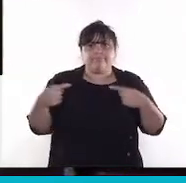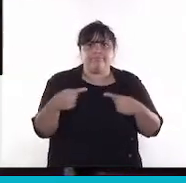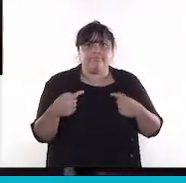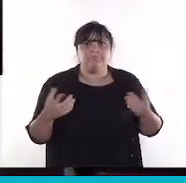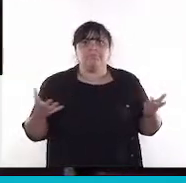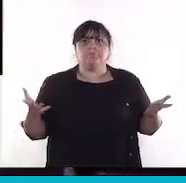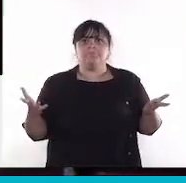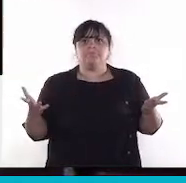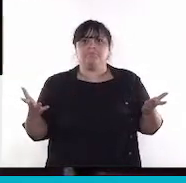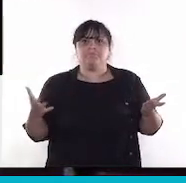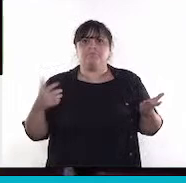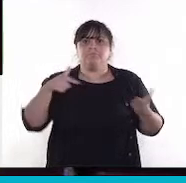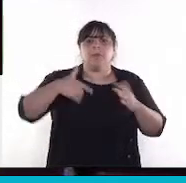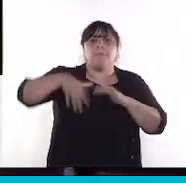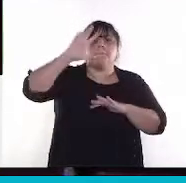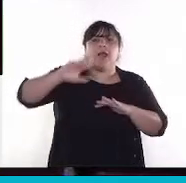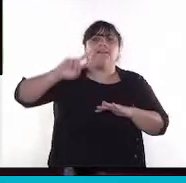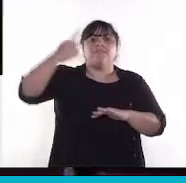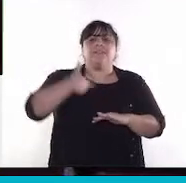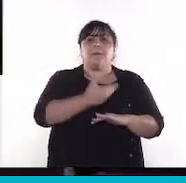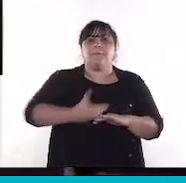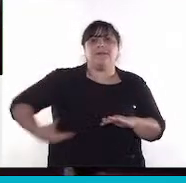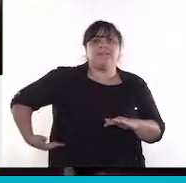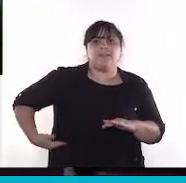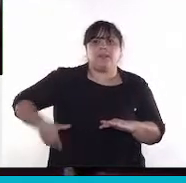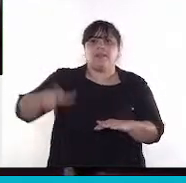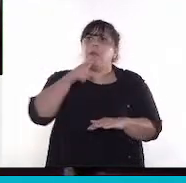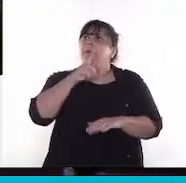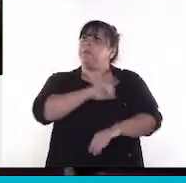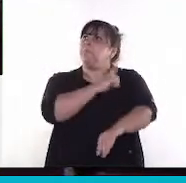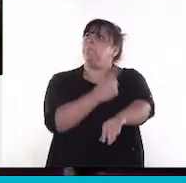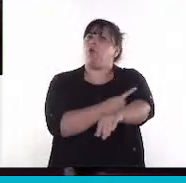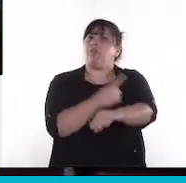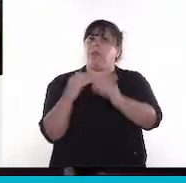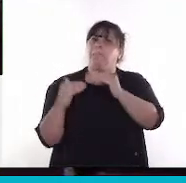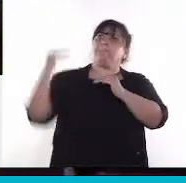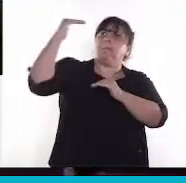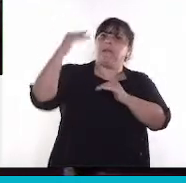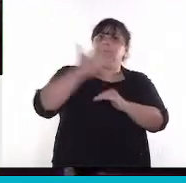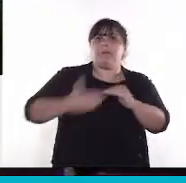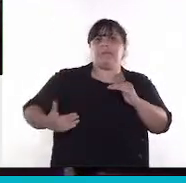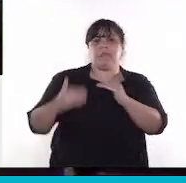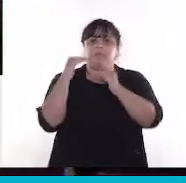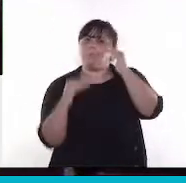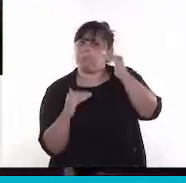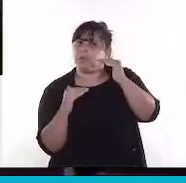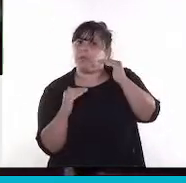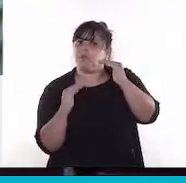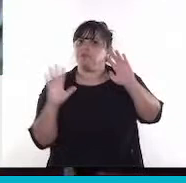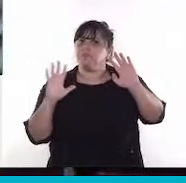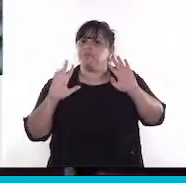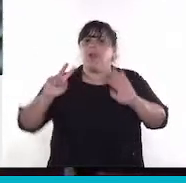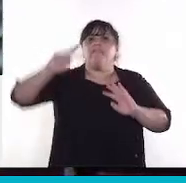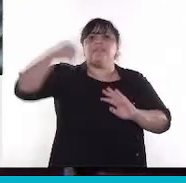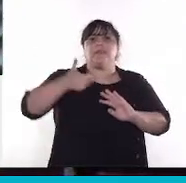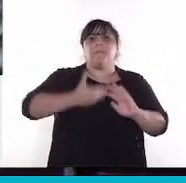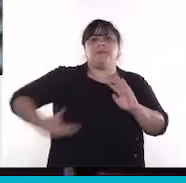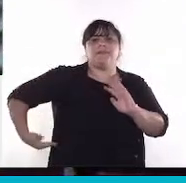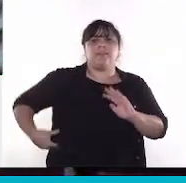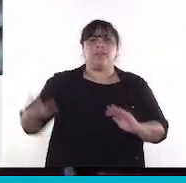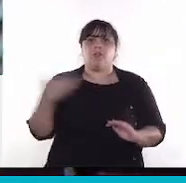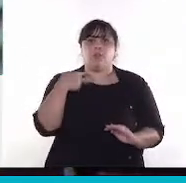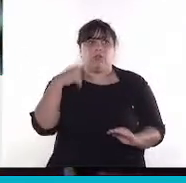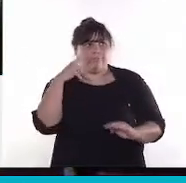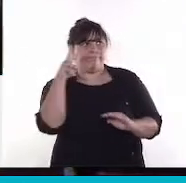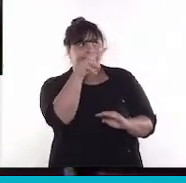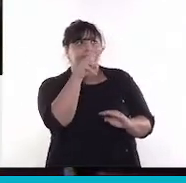una vicepresidenta que tiene más poder que el presidente, con una vicepresidenta que todos vimos